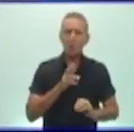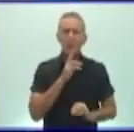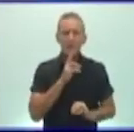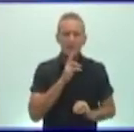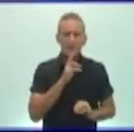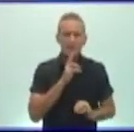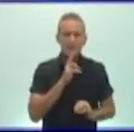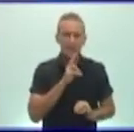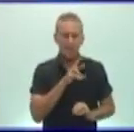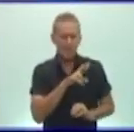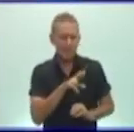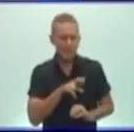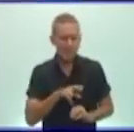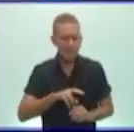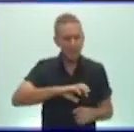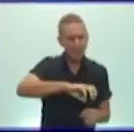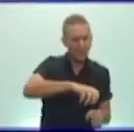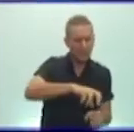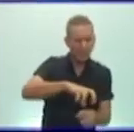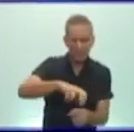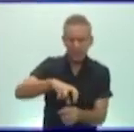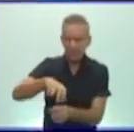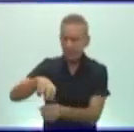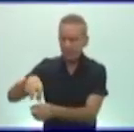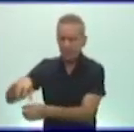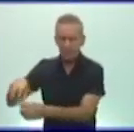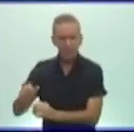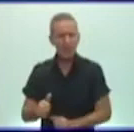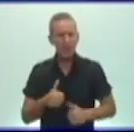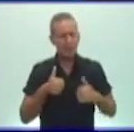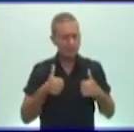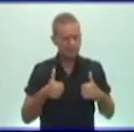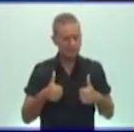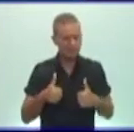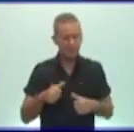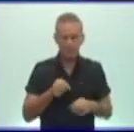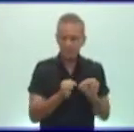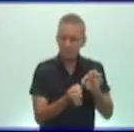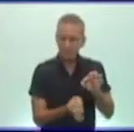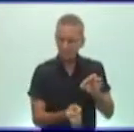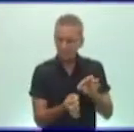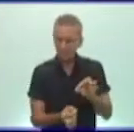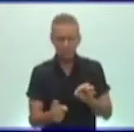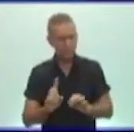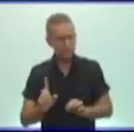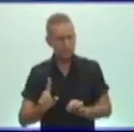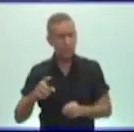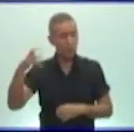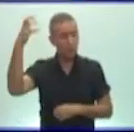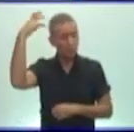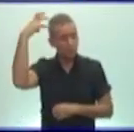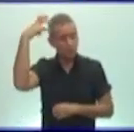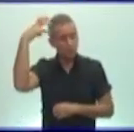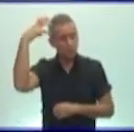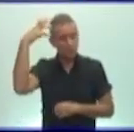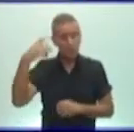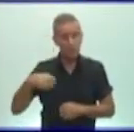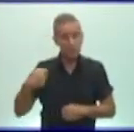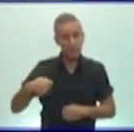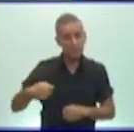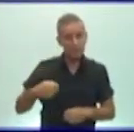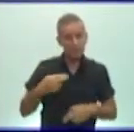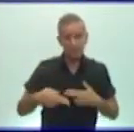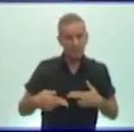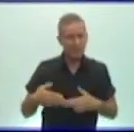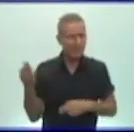las llaves del agua de tu casa estén bien cerradas y que nunca goteen. Cuando te bañes, debes hacerlo lo más